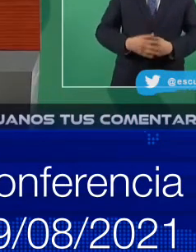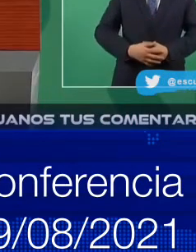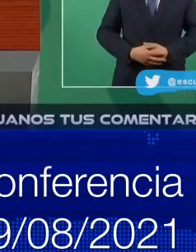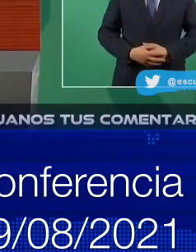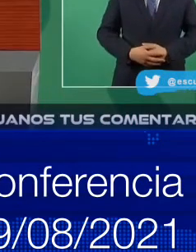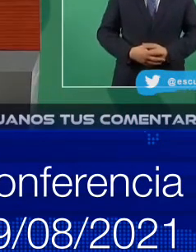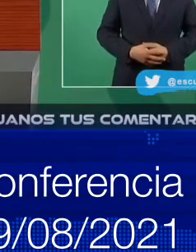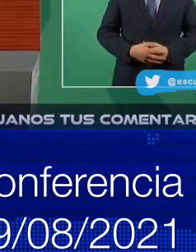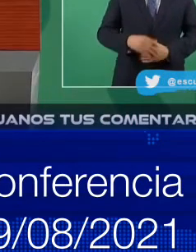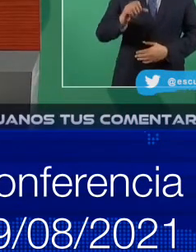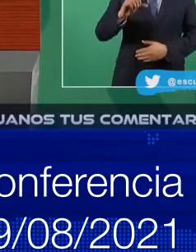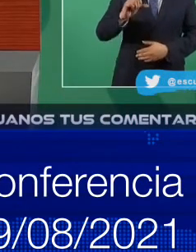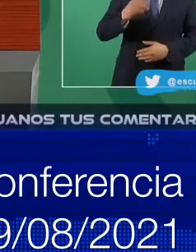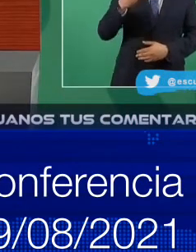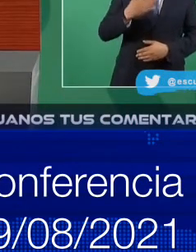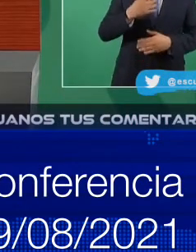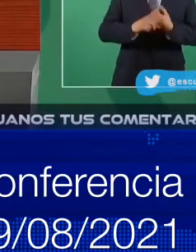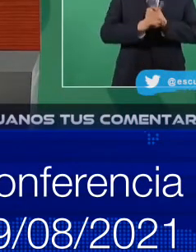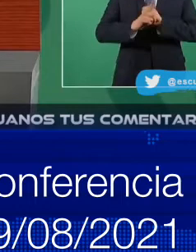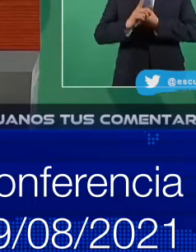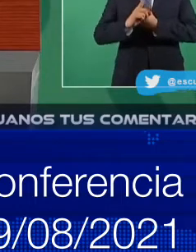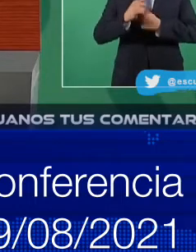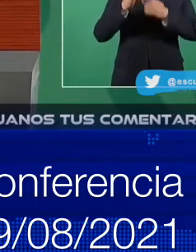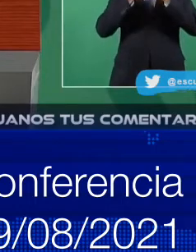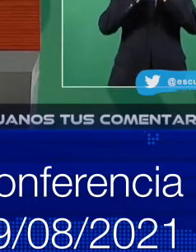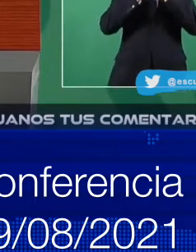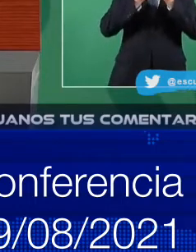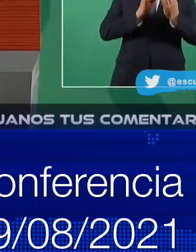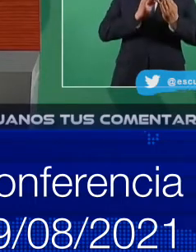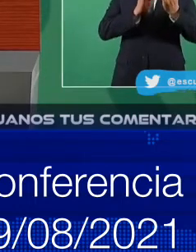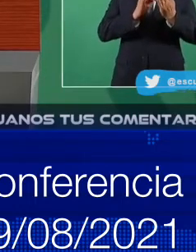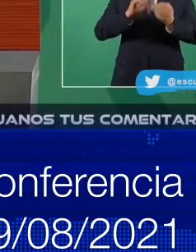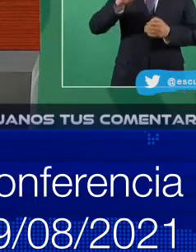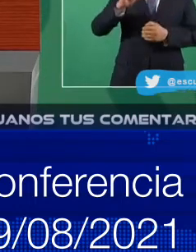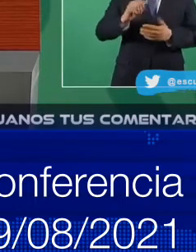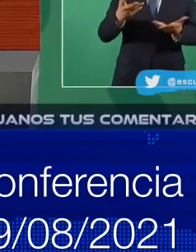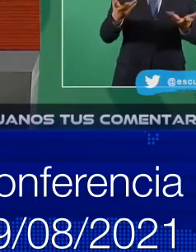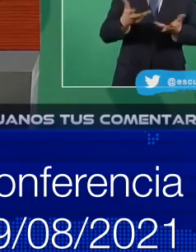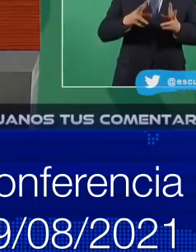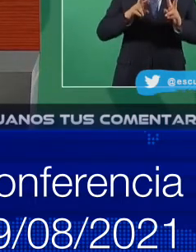De eso vamos a hablar, del huracán,